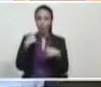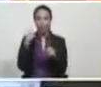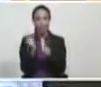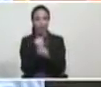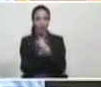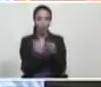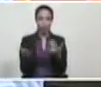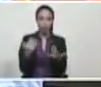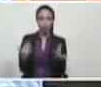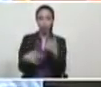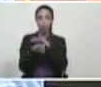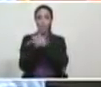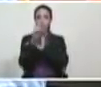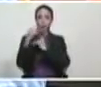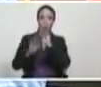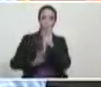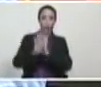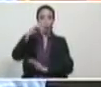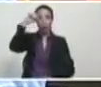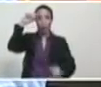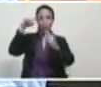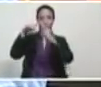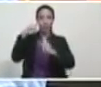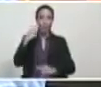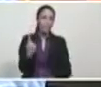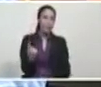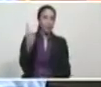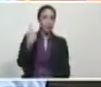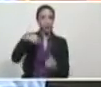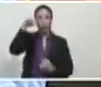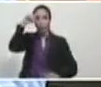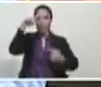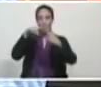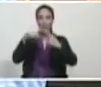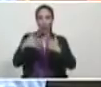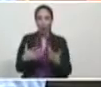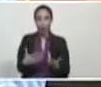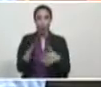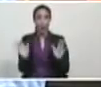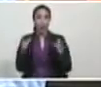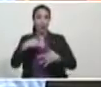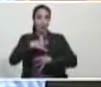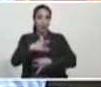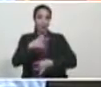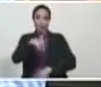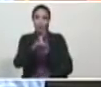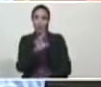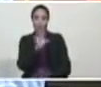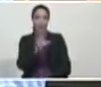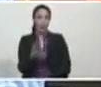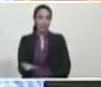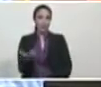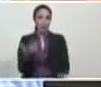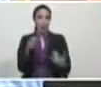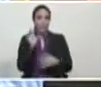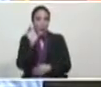el país. Primero, antes que nada, tiene que estar los intereses de la patria. Primero la